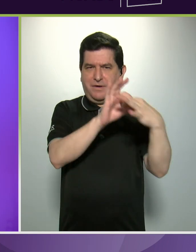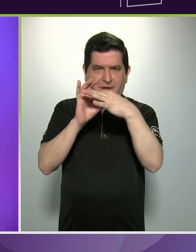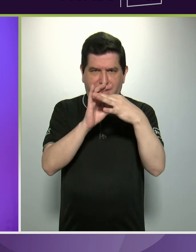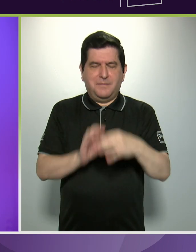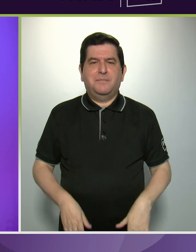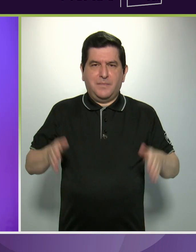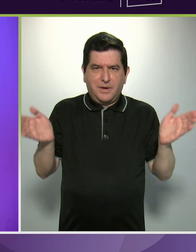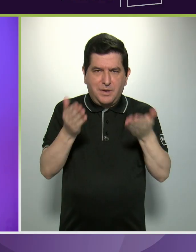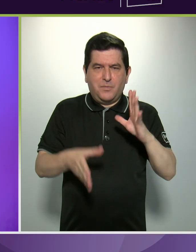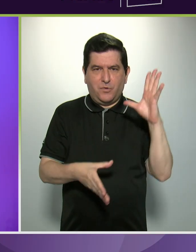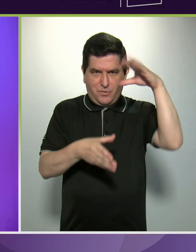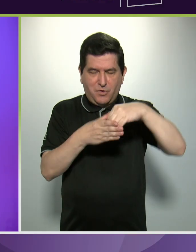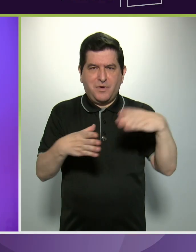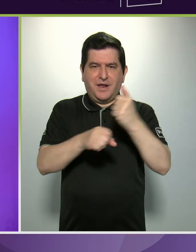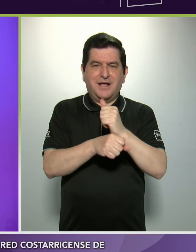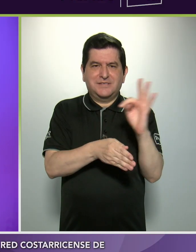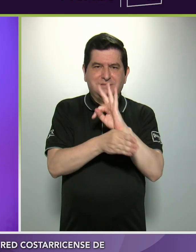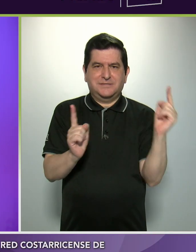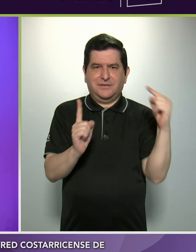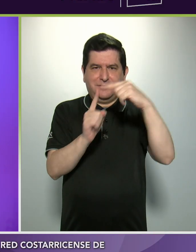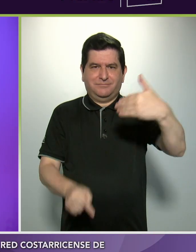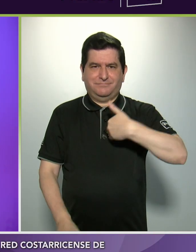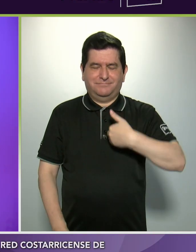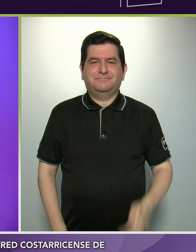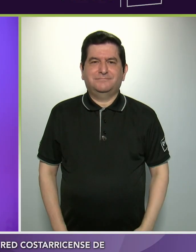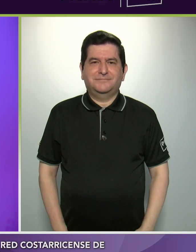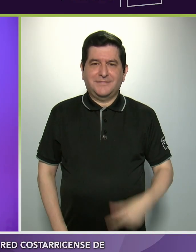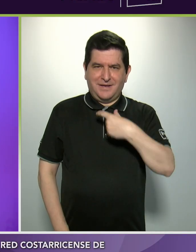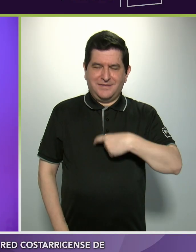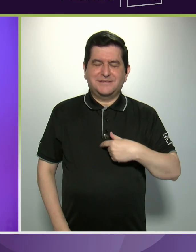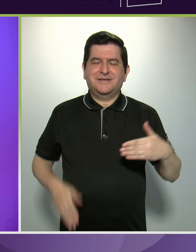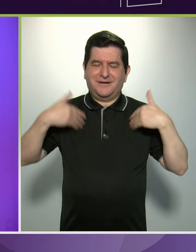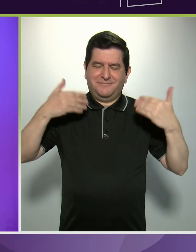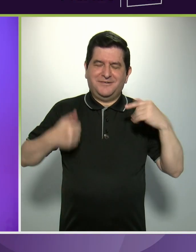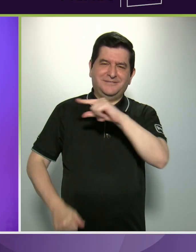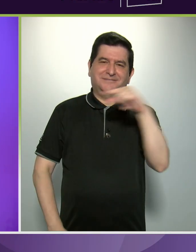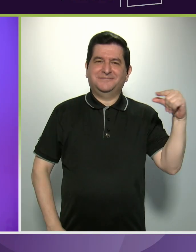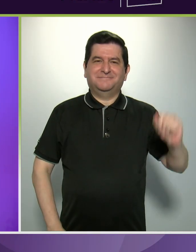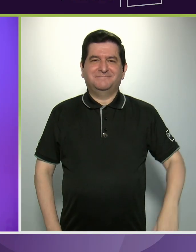promovemos la inclusión haciendo televisión con sentido. Le deseamos una muy feliz semana.